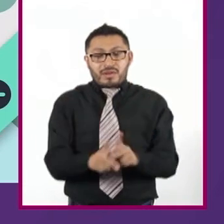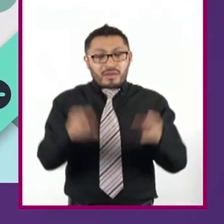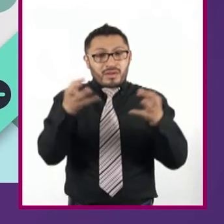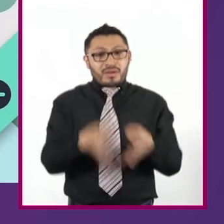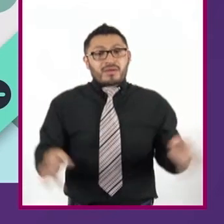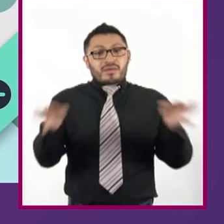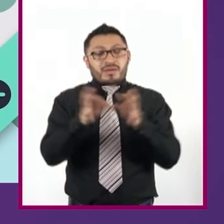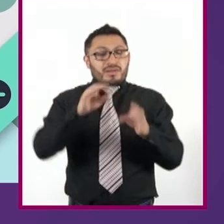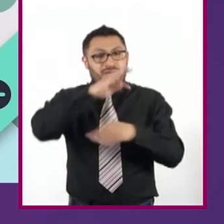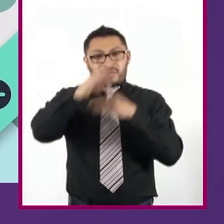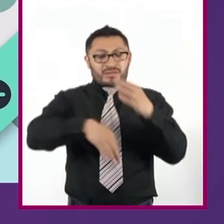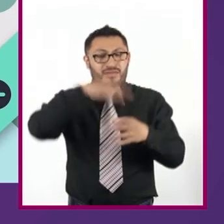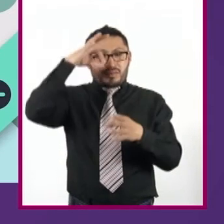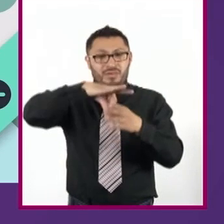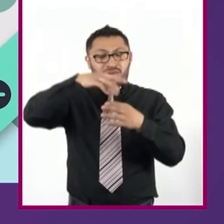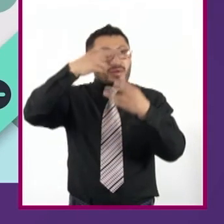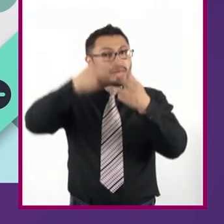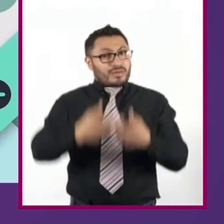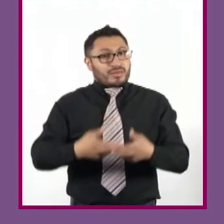de la votación.